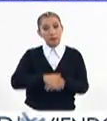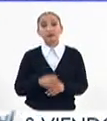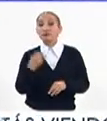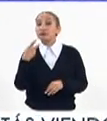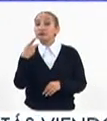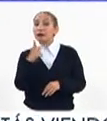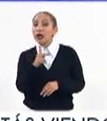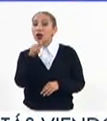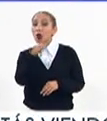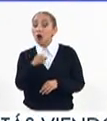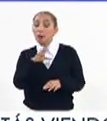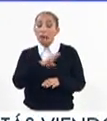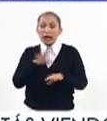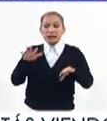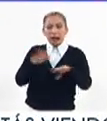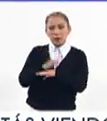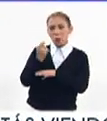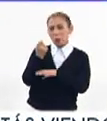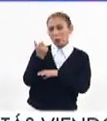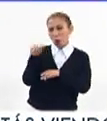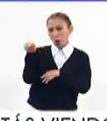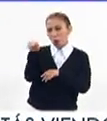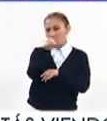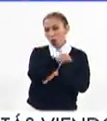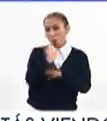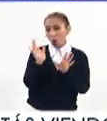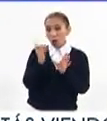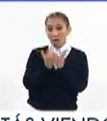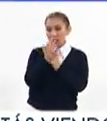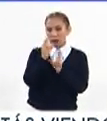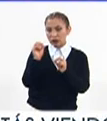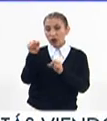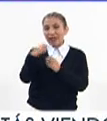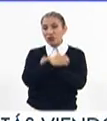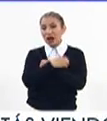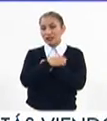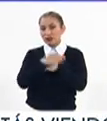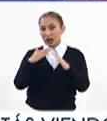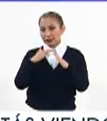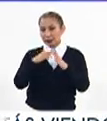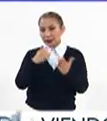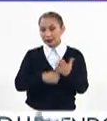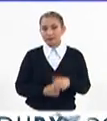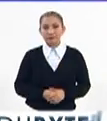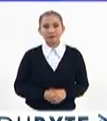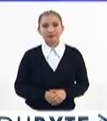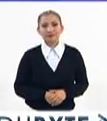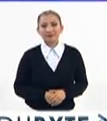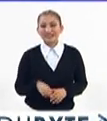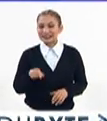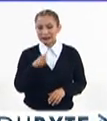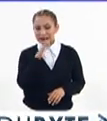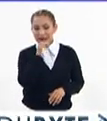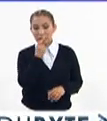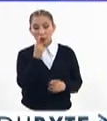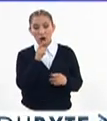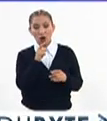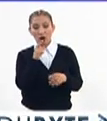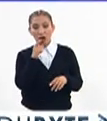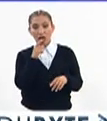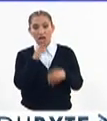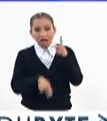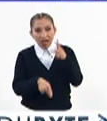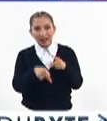Sin embargo, donde hubo cambios menos significativos o no tan drásticos fue en la educación en casa. En lo que no podríamos hablar de una ruptura